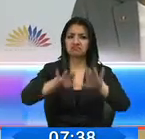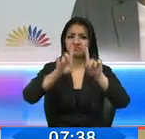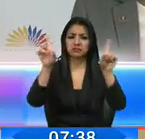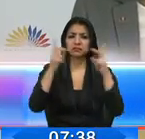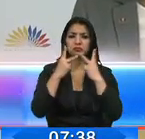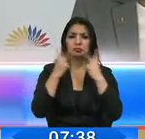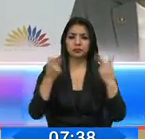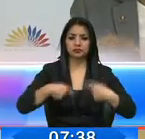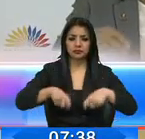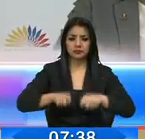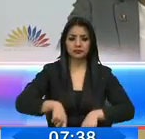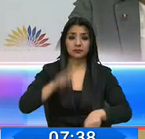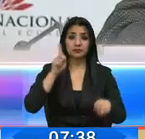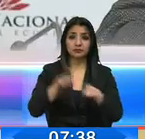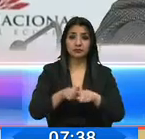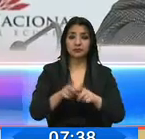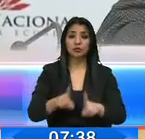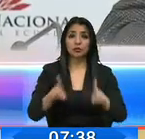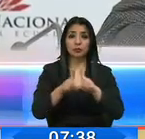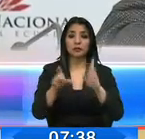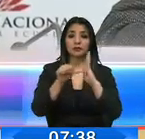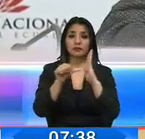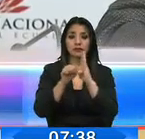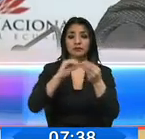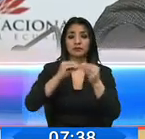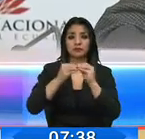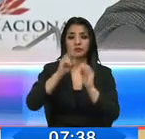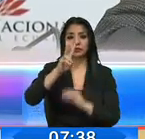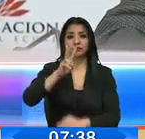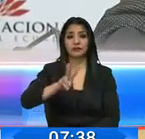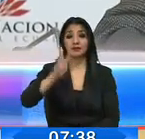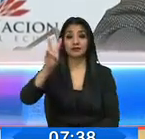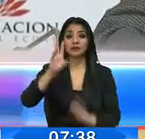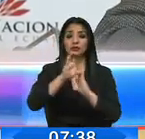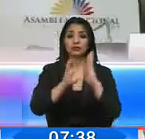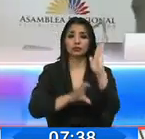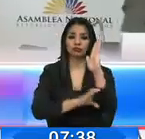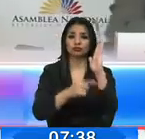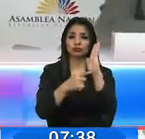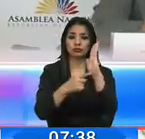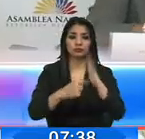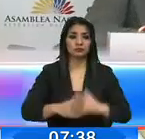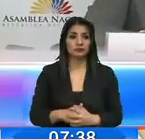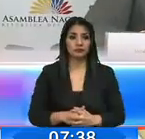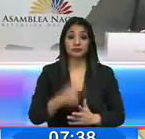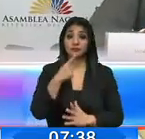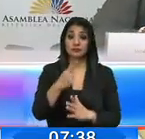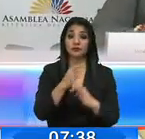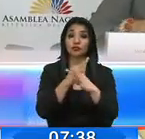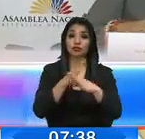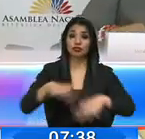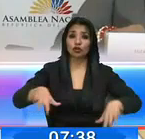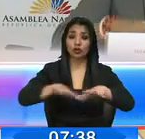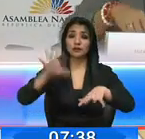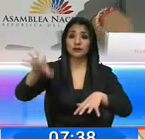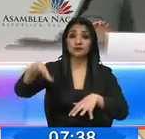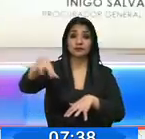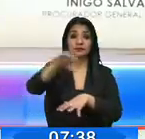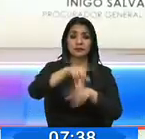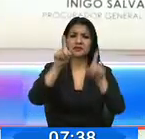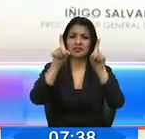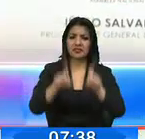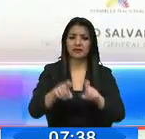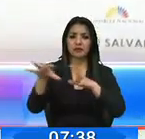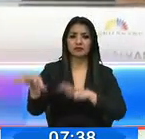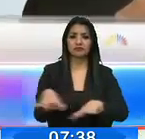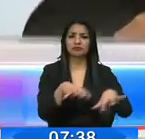firma de este tipo de documentos se ampara en el artículo 226 de la Constitución. Este determina que las funciones del Estado tienen el deber de